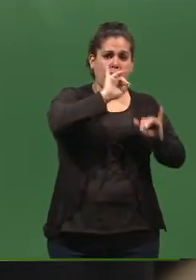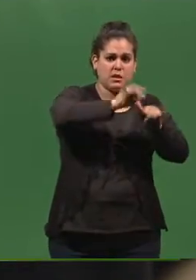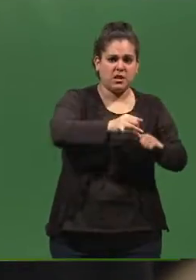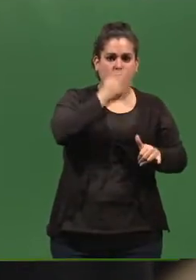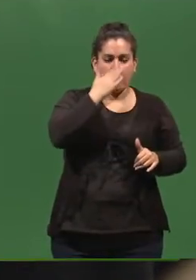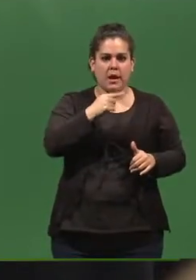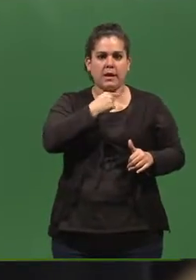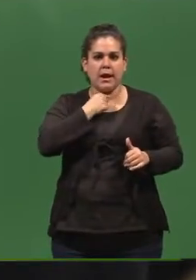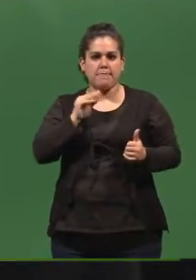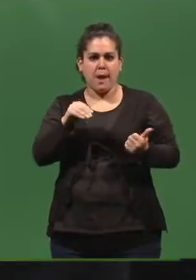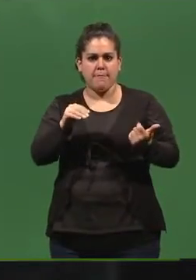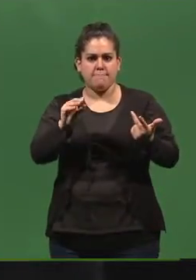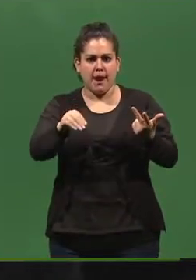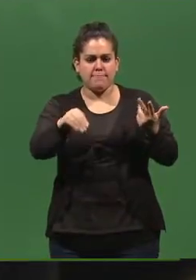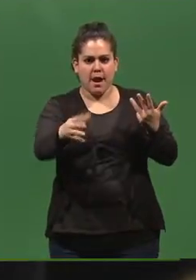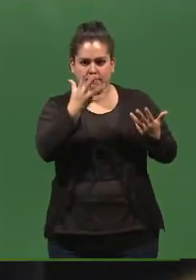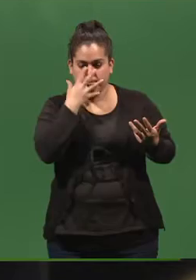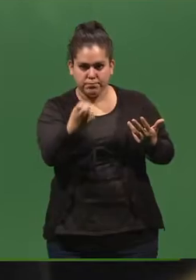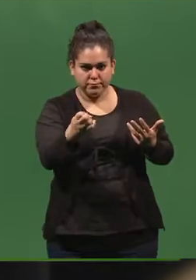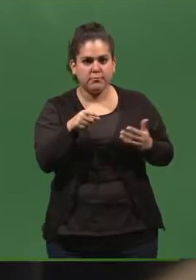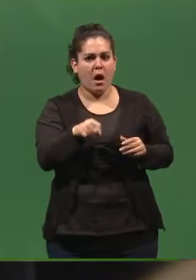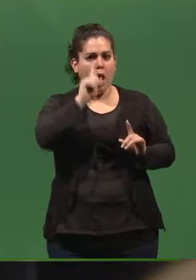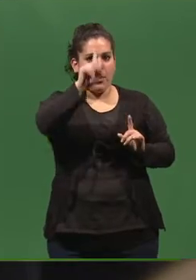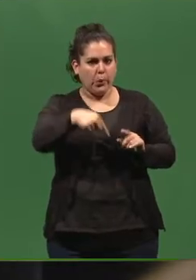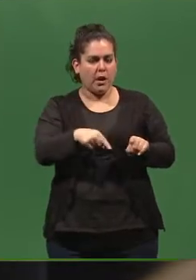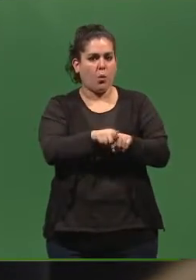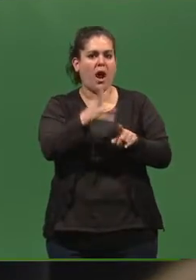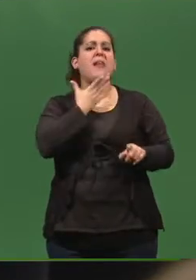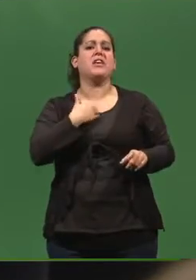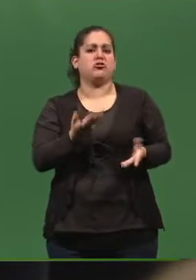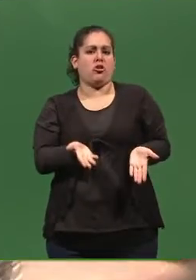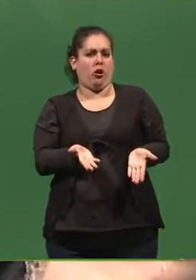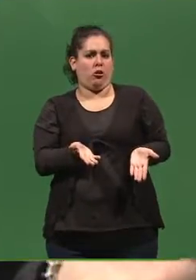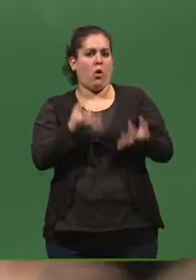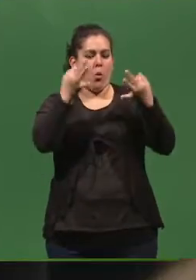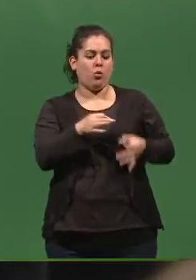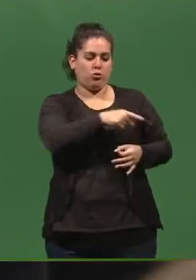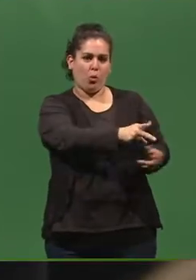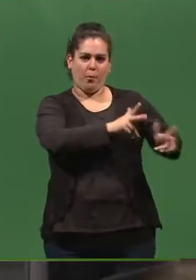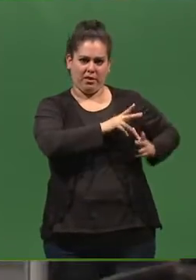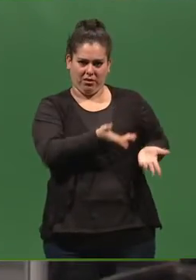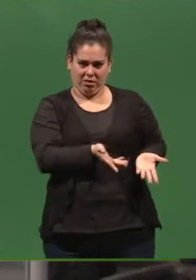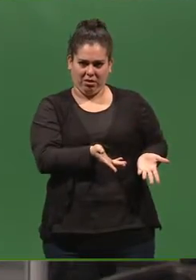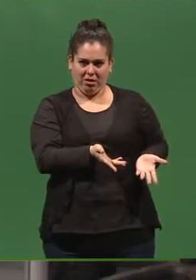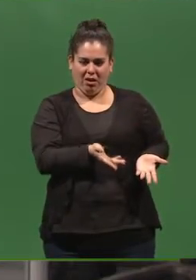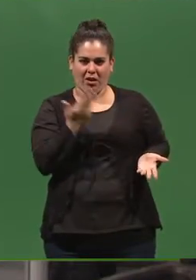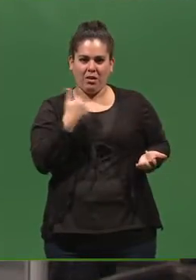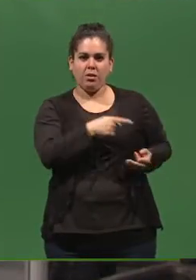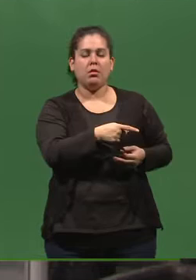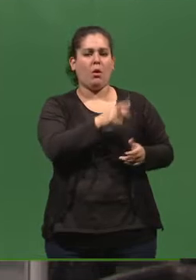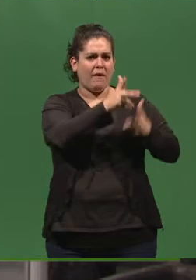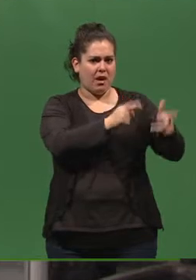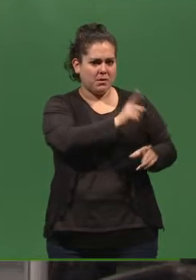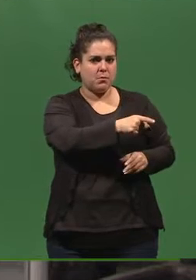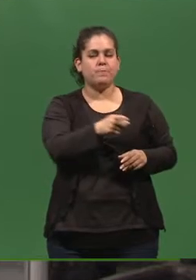la marihuana y quiera probar otras cosas y se da como que pueda llevar a otras cosas, porque es justamente lo que hablabas vos. Sí, pero yo creo que al contrario, o